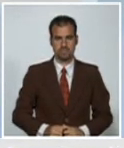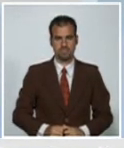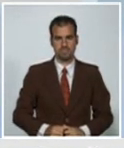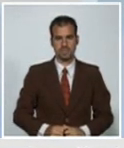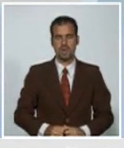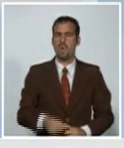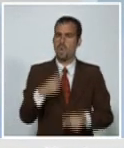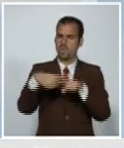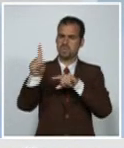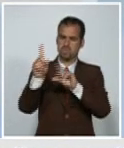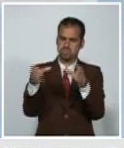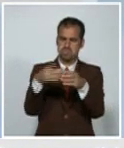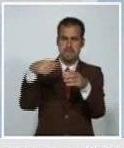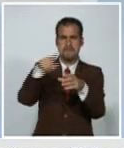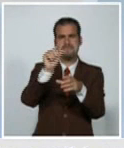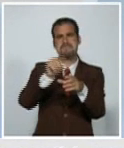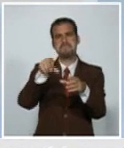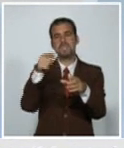vigilancia,